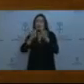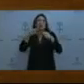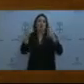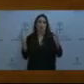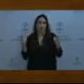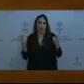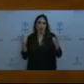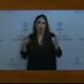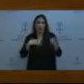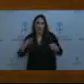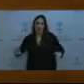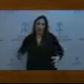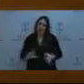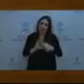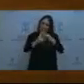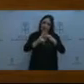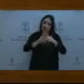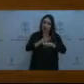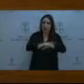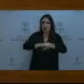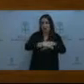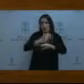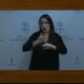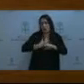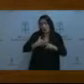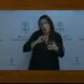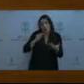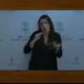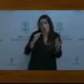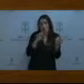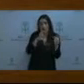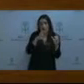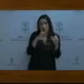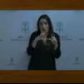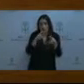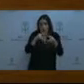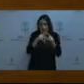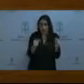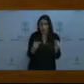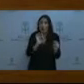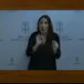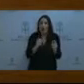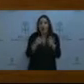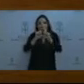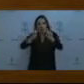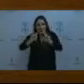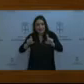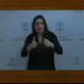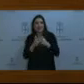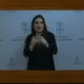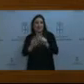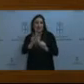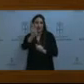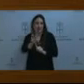dependientes de la Administración local o de la Administración autonómica, o empresas del tercer sector sin ánimo